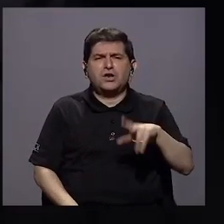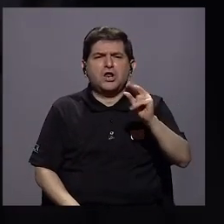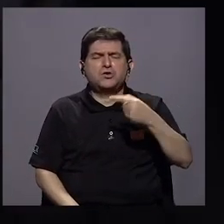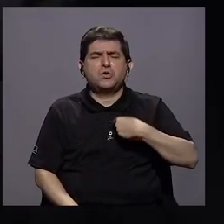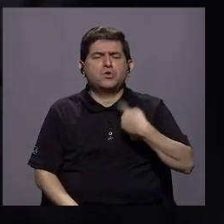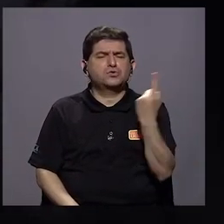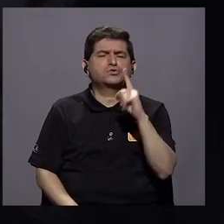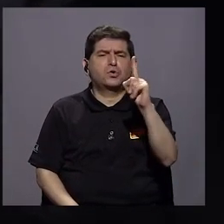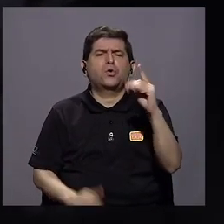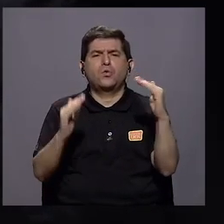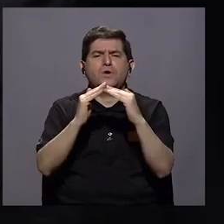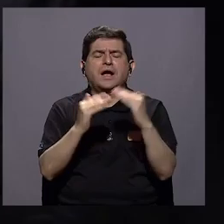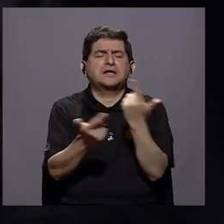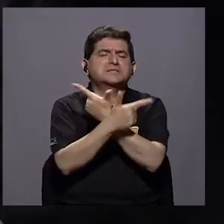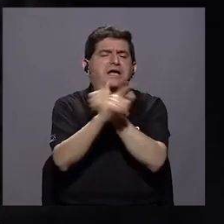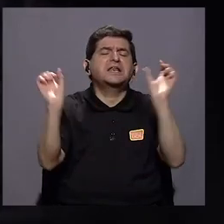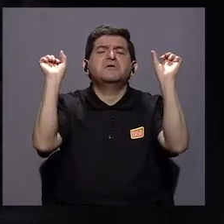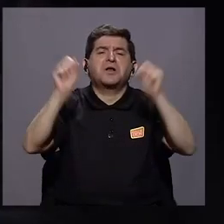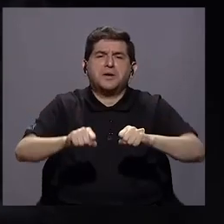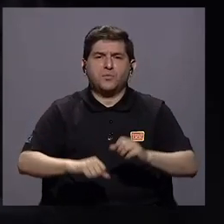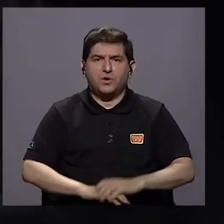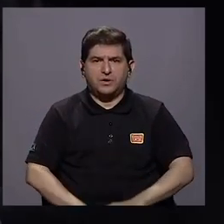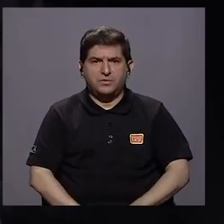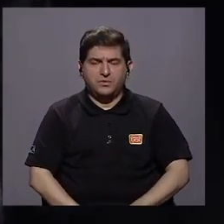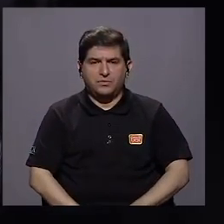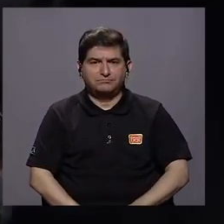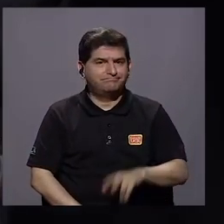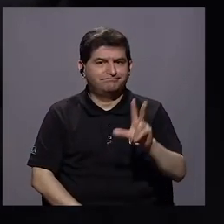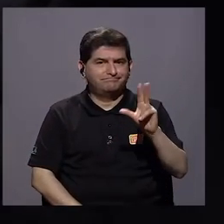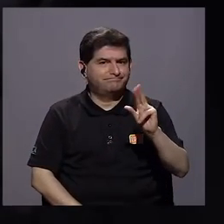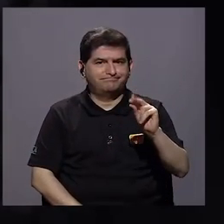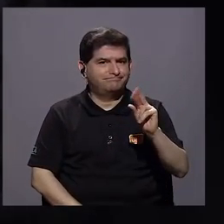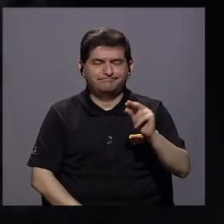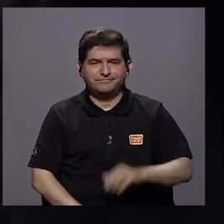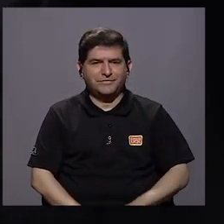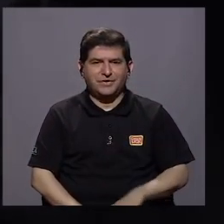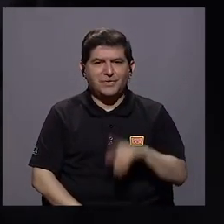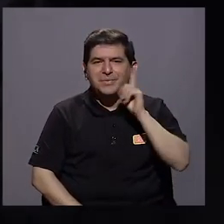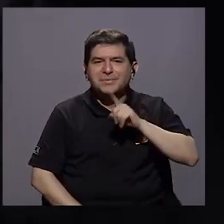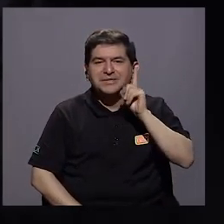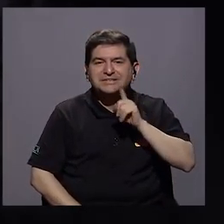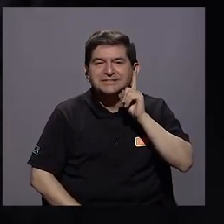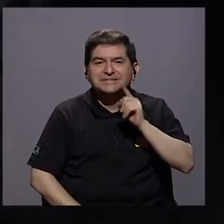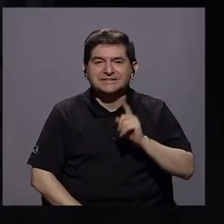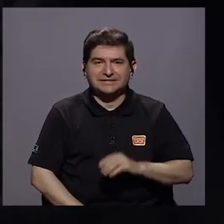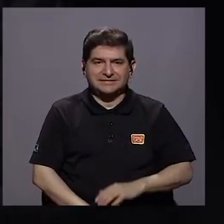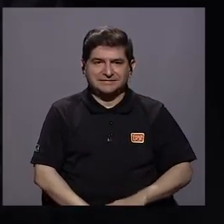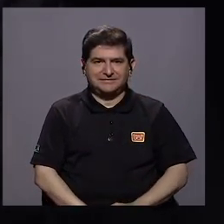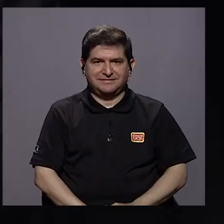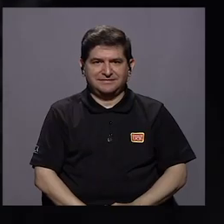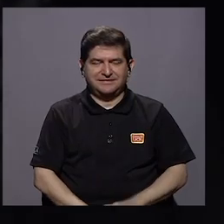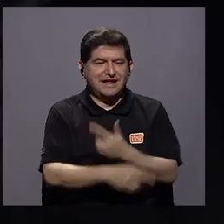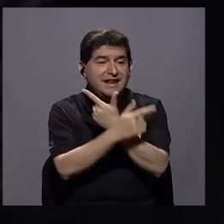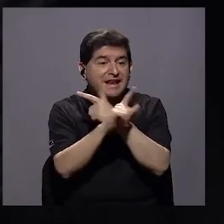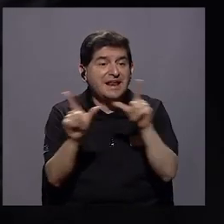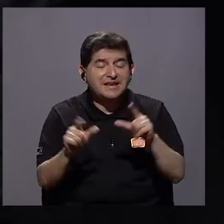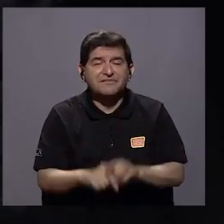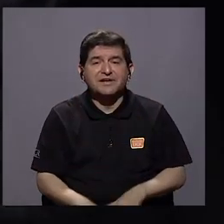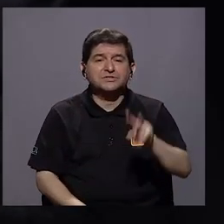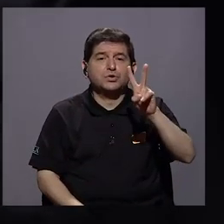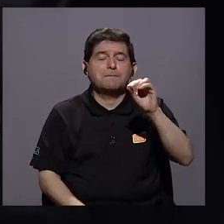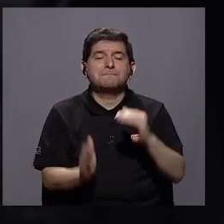no hombre, pero yo solo tengo una casa y la voy a exonerar. No señor, no se deje engañar por eso. La exoneración